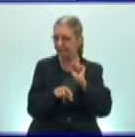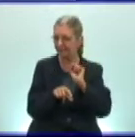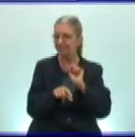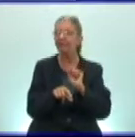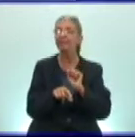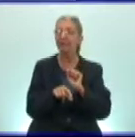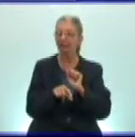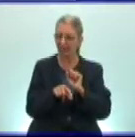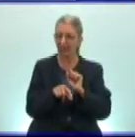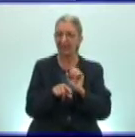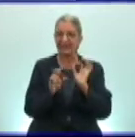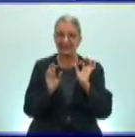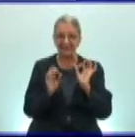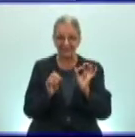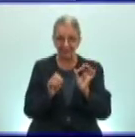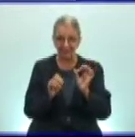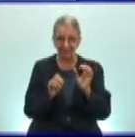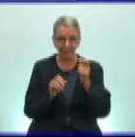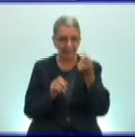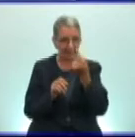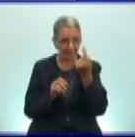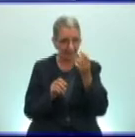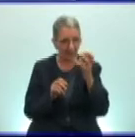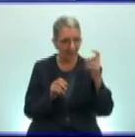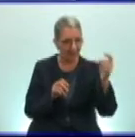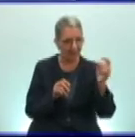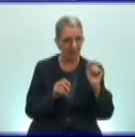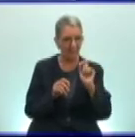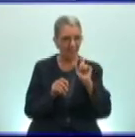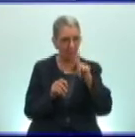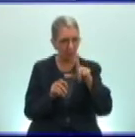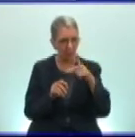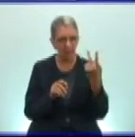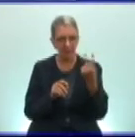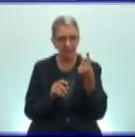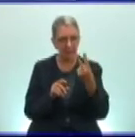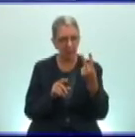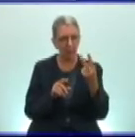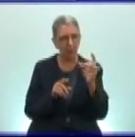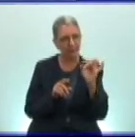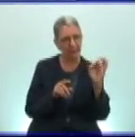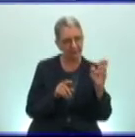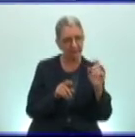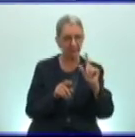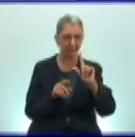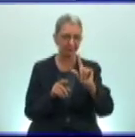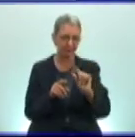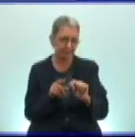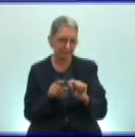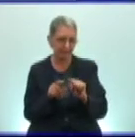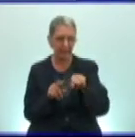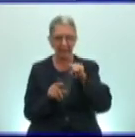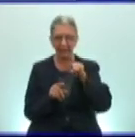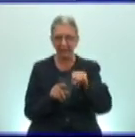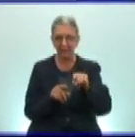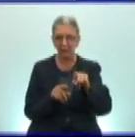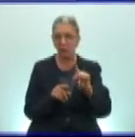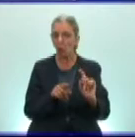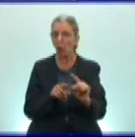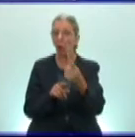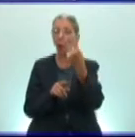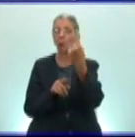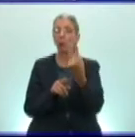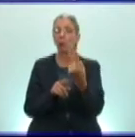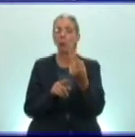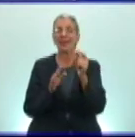es mayúscula y la segunda minúscula, y que los símbolos químicos representan a un elemento químico